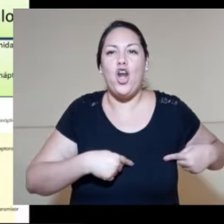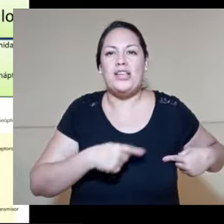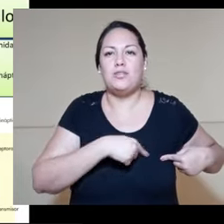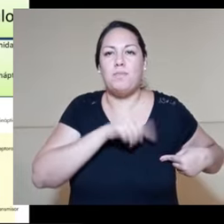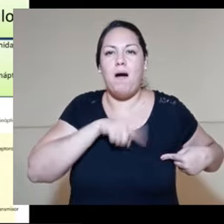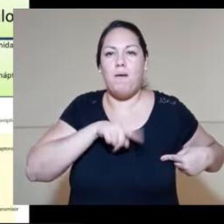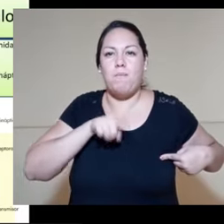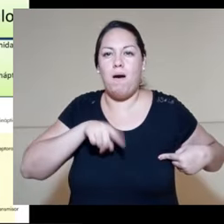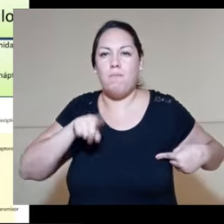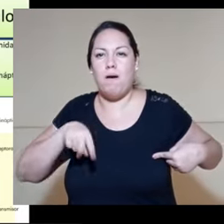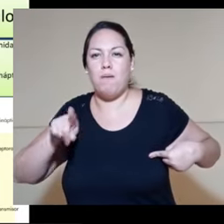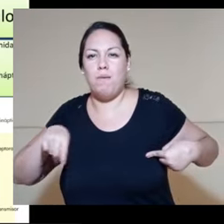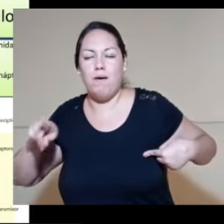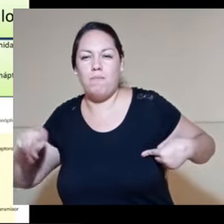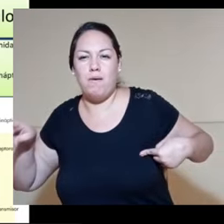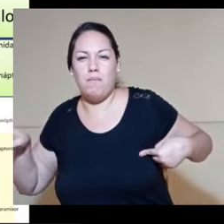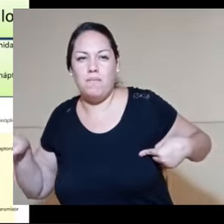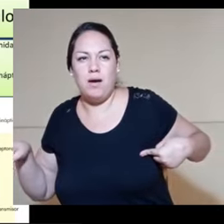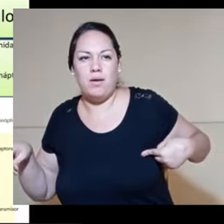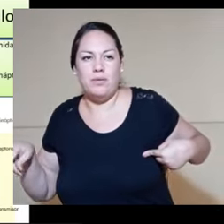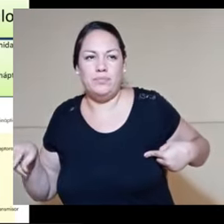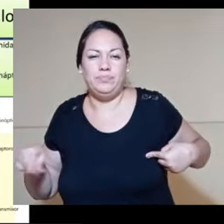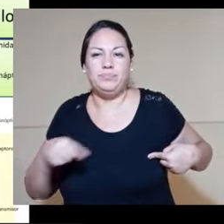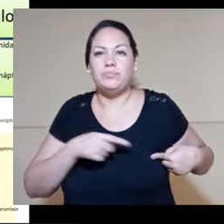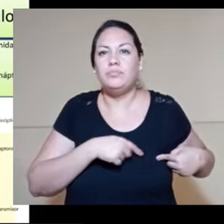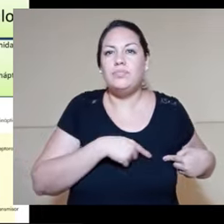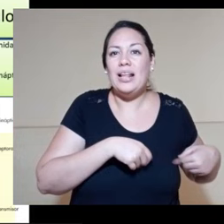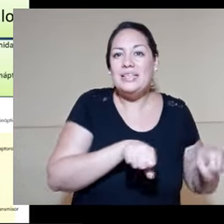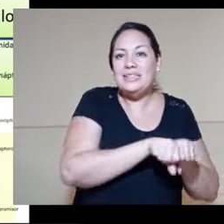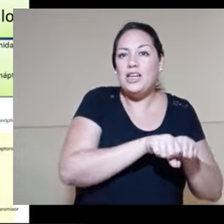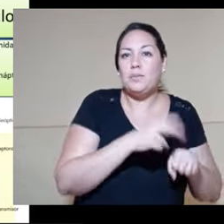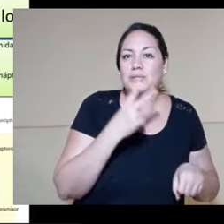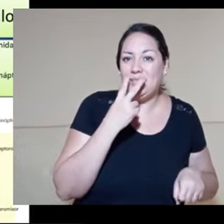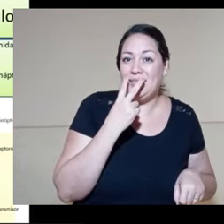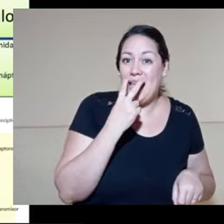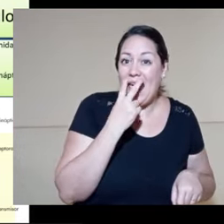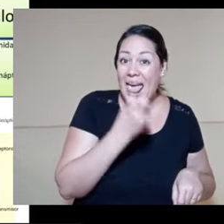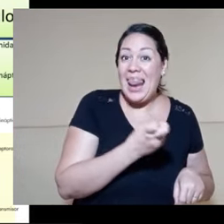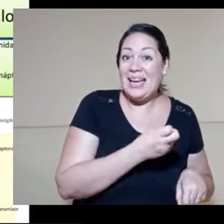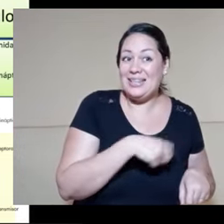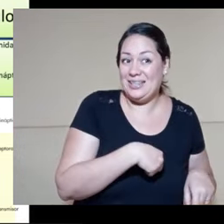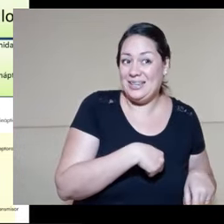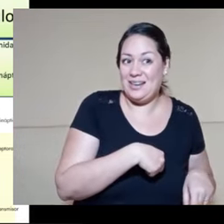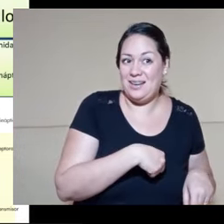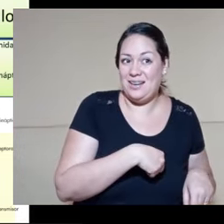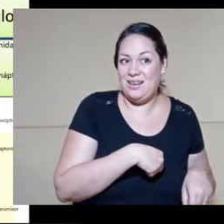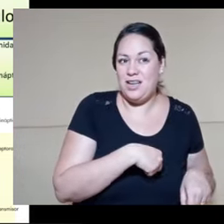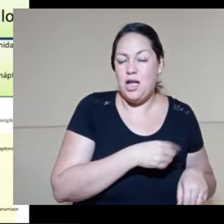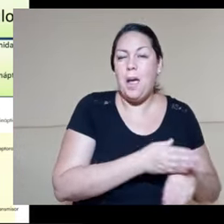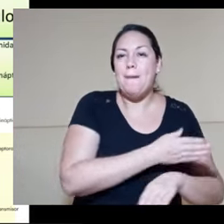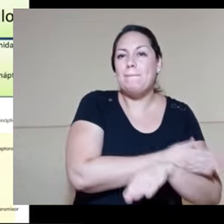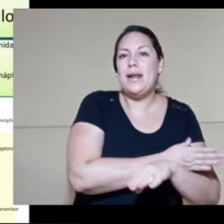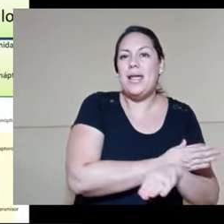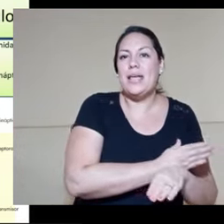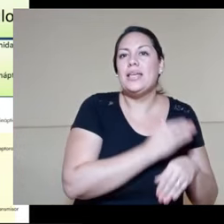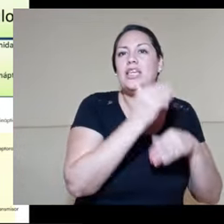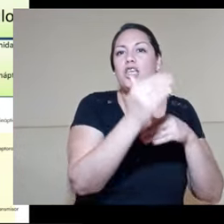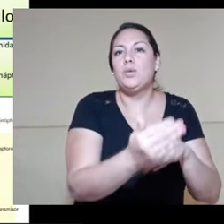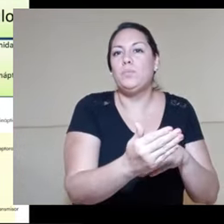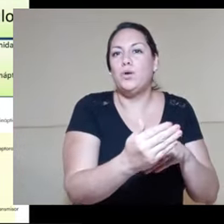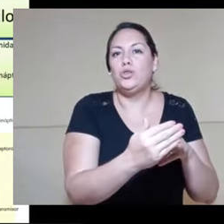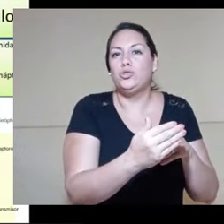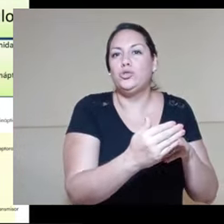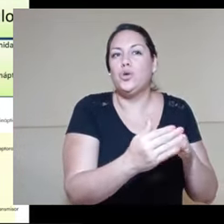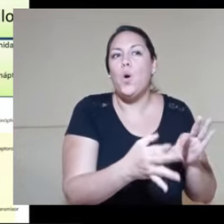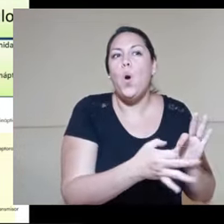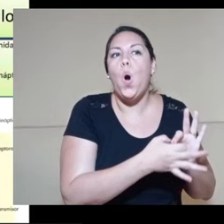las uniones, ¿no es cierto?, entre las células. Esta sinapsis eléctrica, fíjense, las membranas de las 2 células,